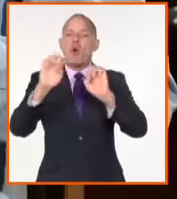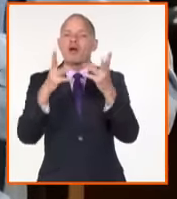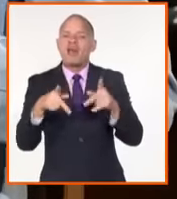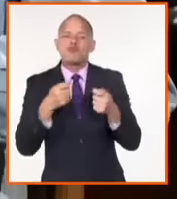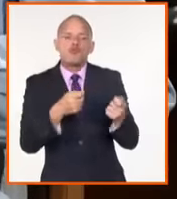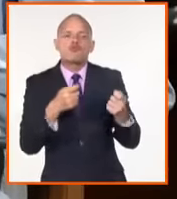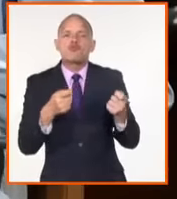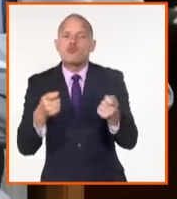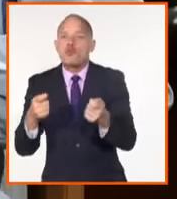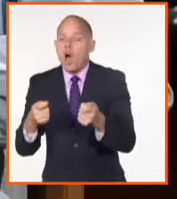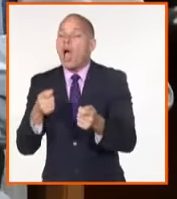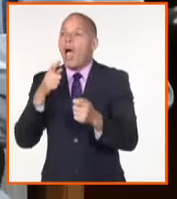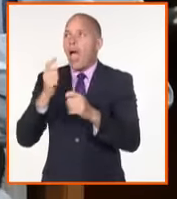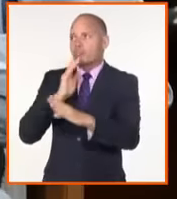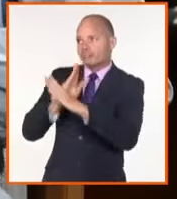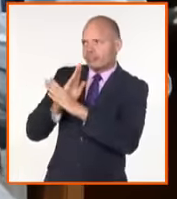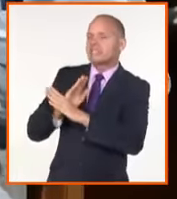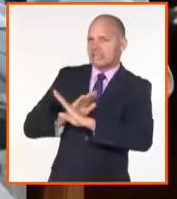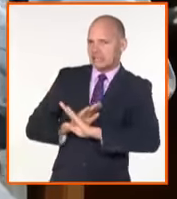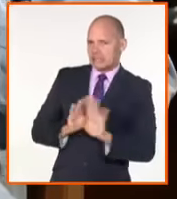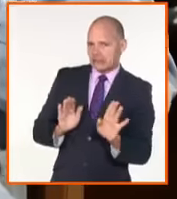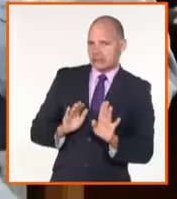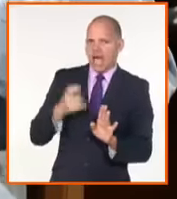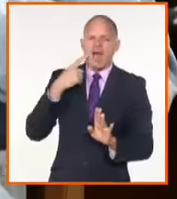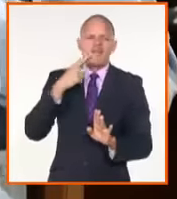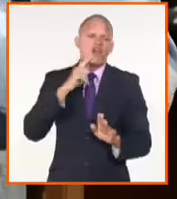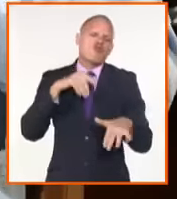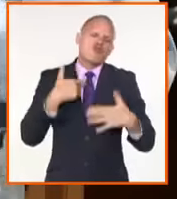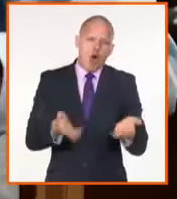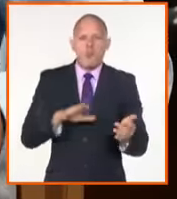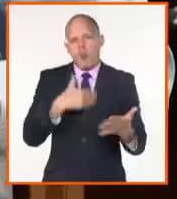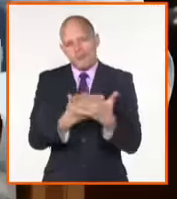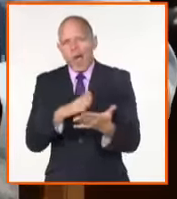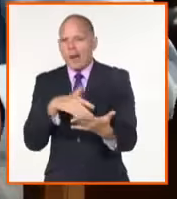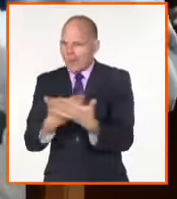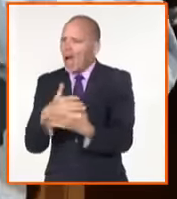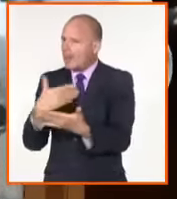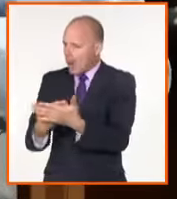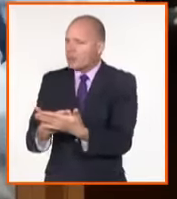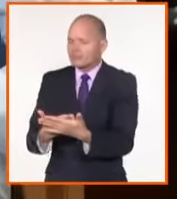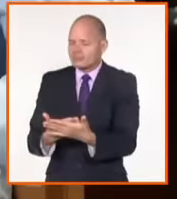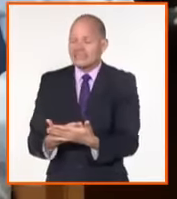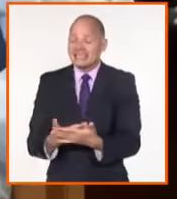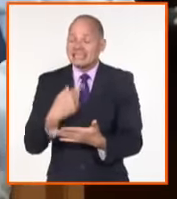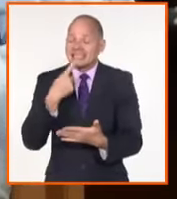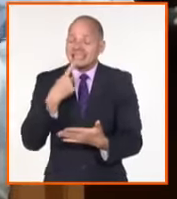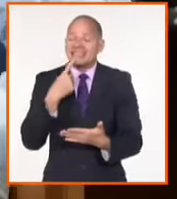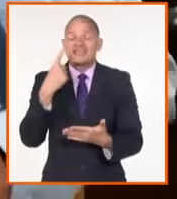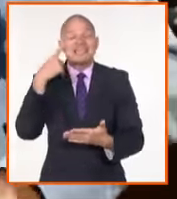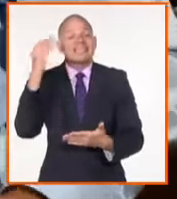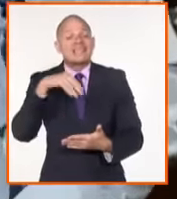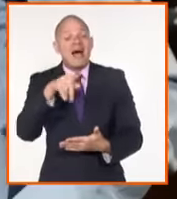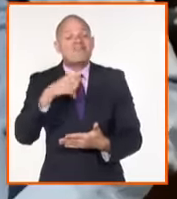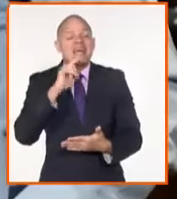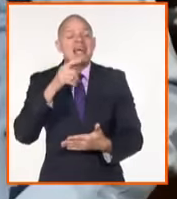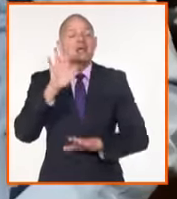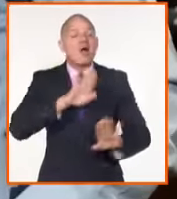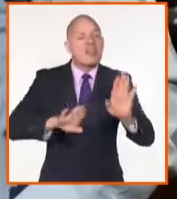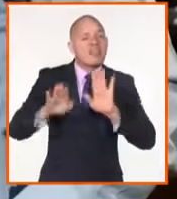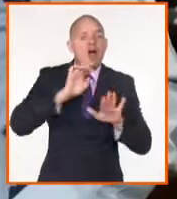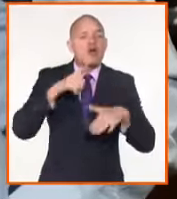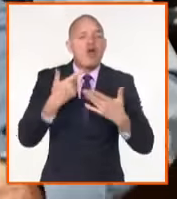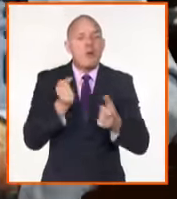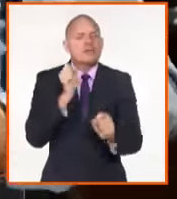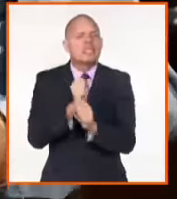y nos hemos planteado que hay que trabajar organizadamente desde la comunidad, desde el municipio, para potenciar el